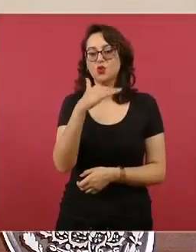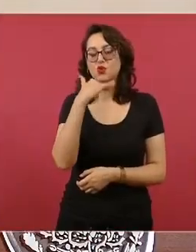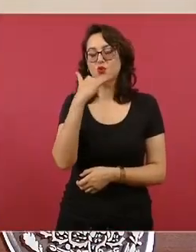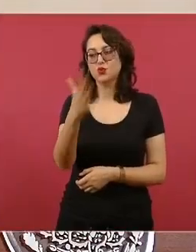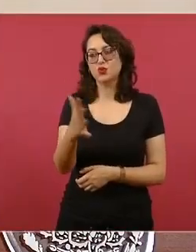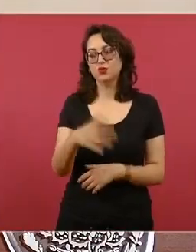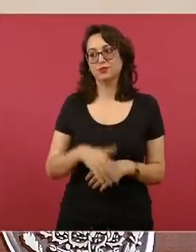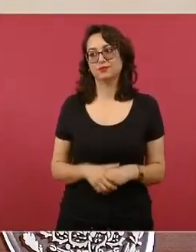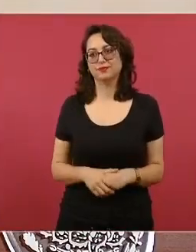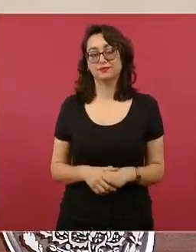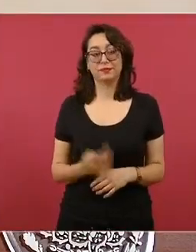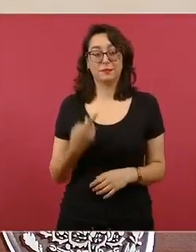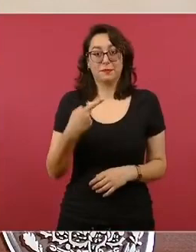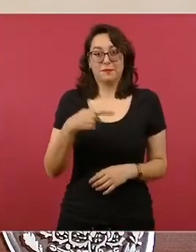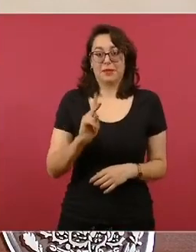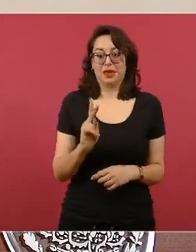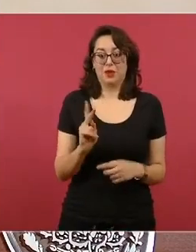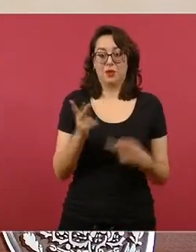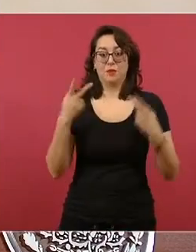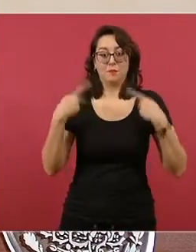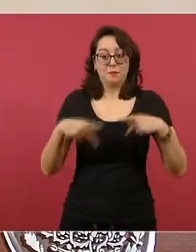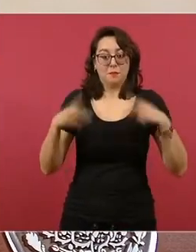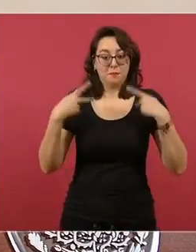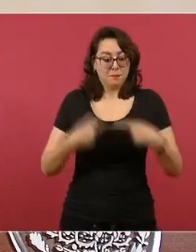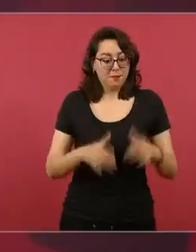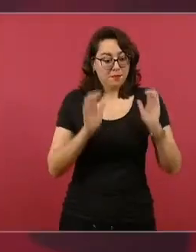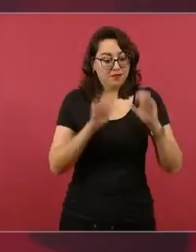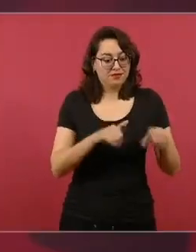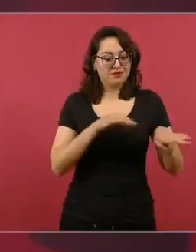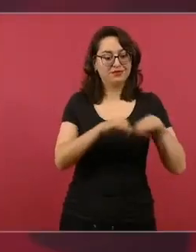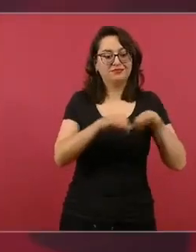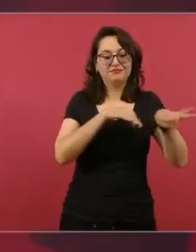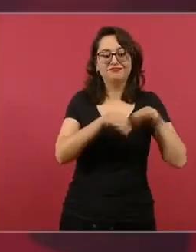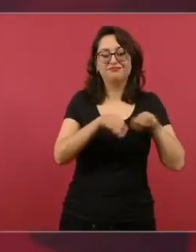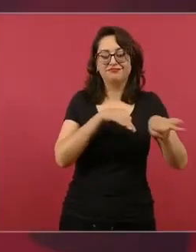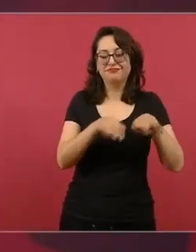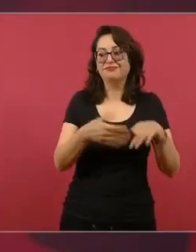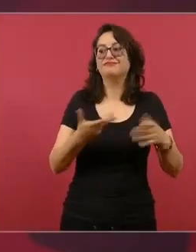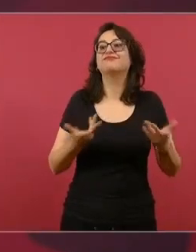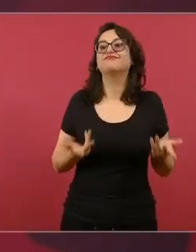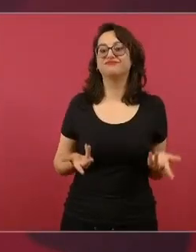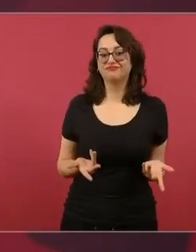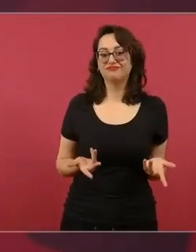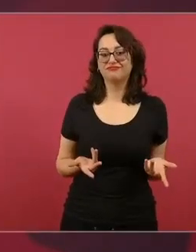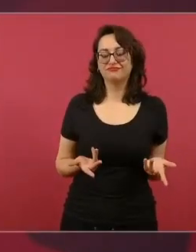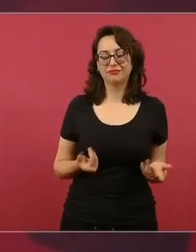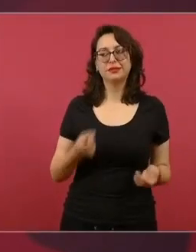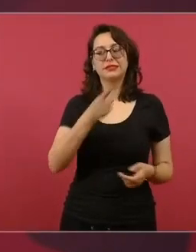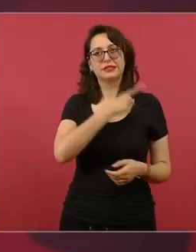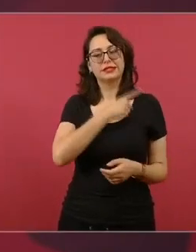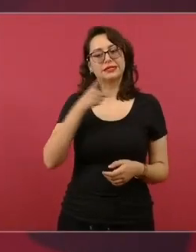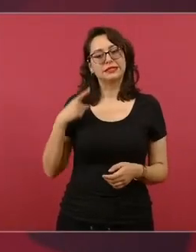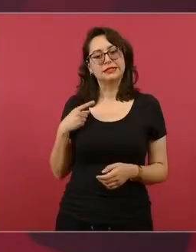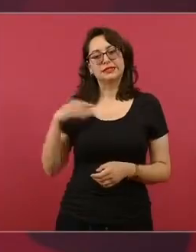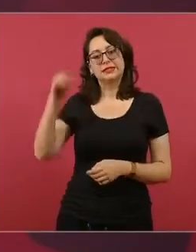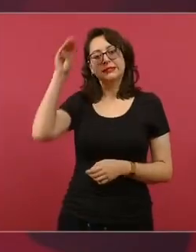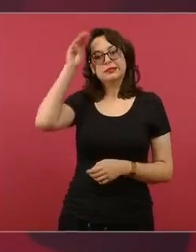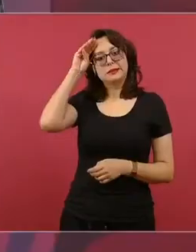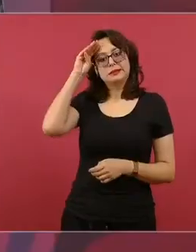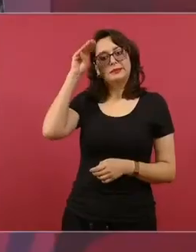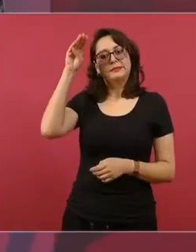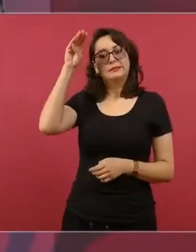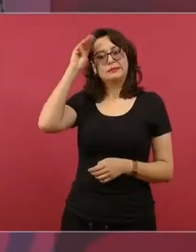trabajadores. Entonces, si se encuentra